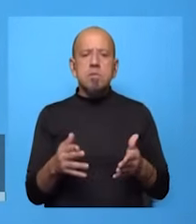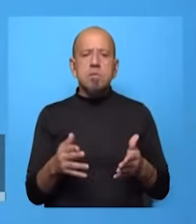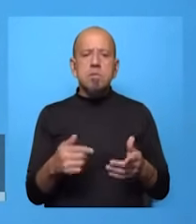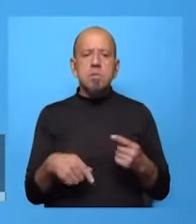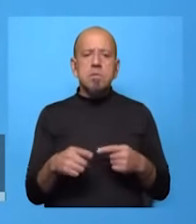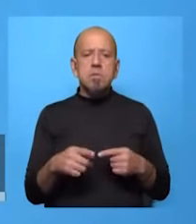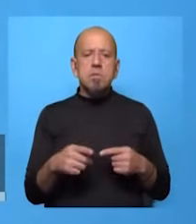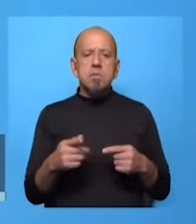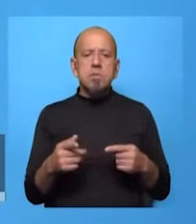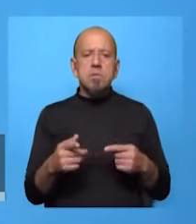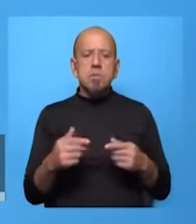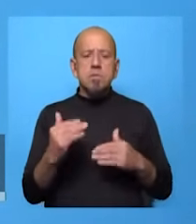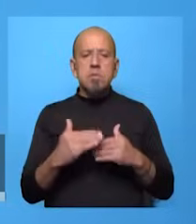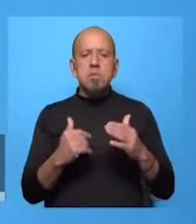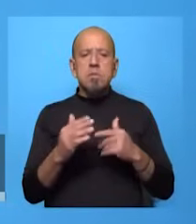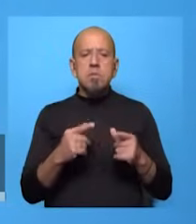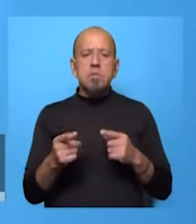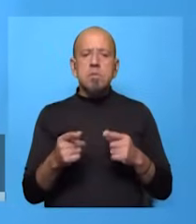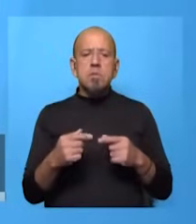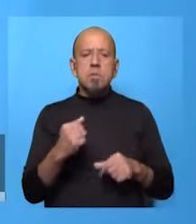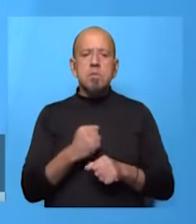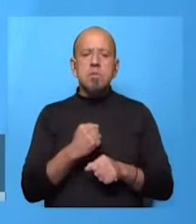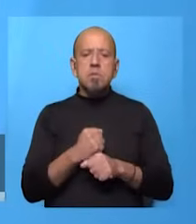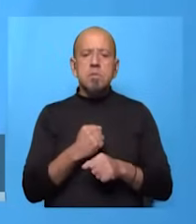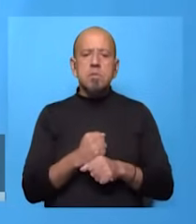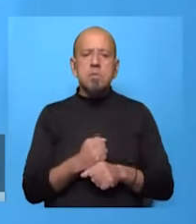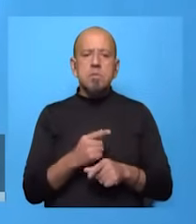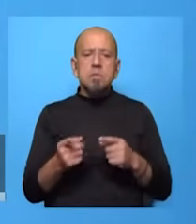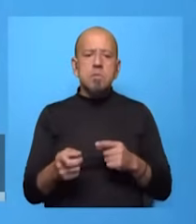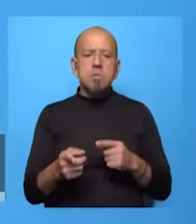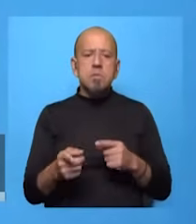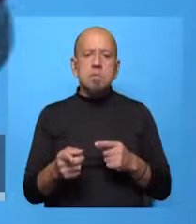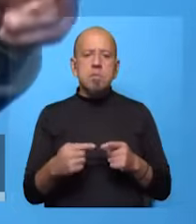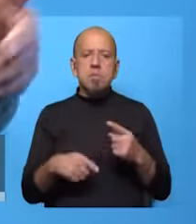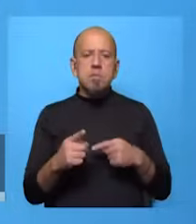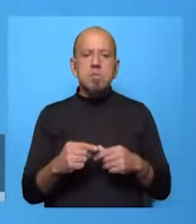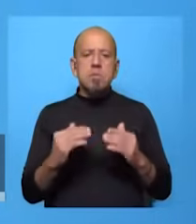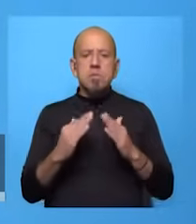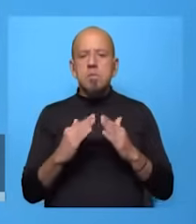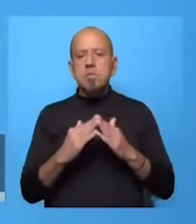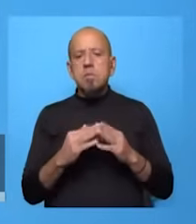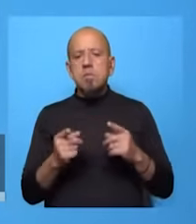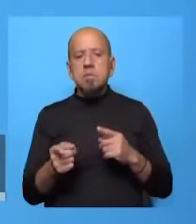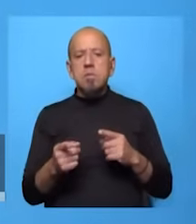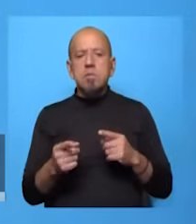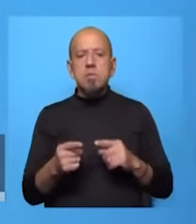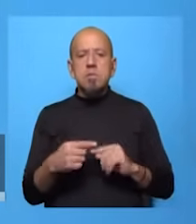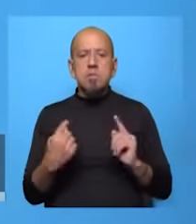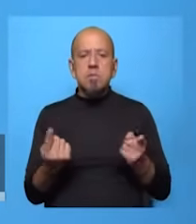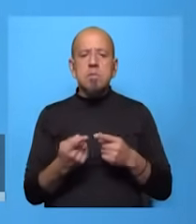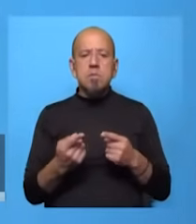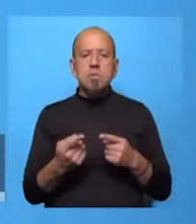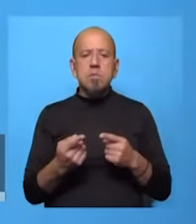que se fueron construyendo A poco no de trabajadores que hoy hian una piecita y después sean la otra y después la otra y que se juntaban para hacer la